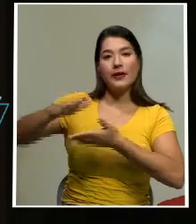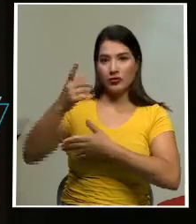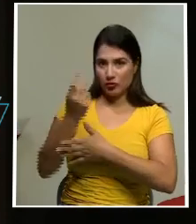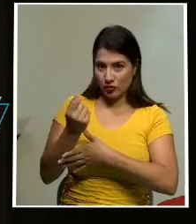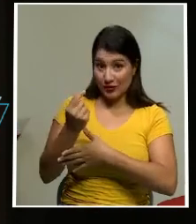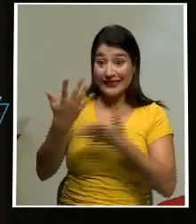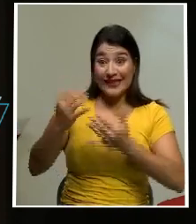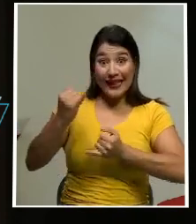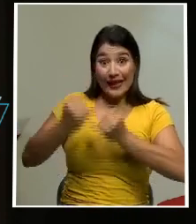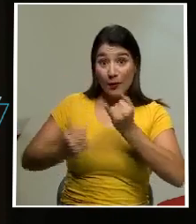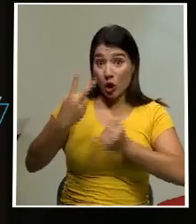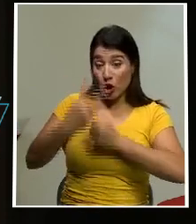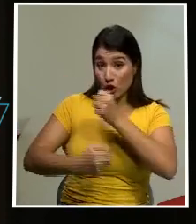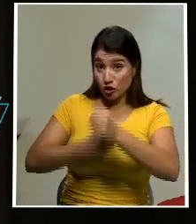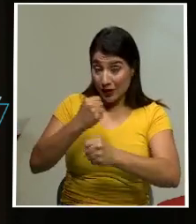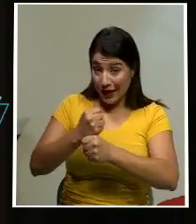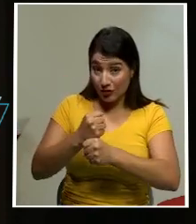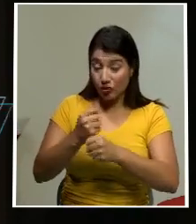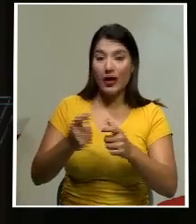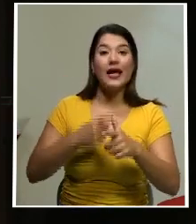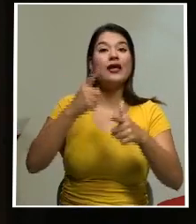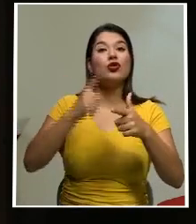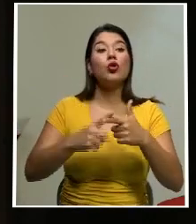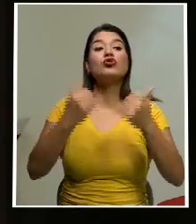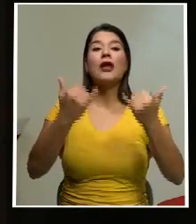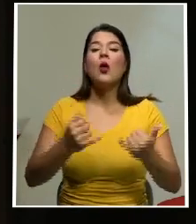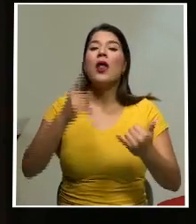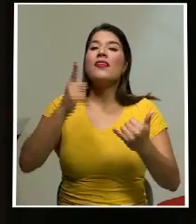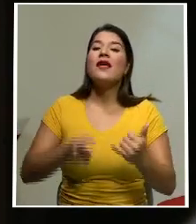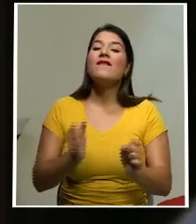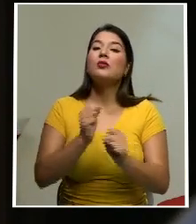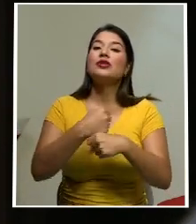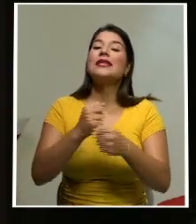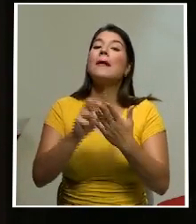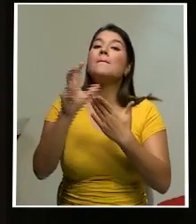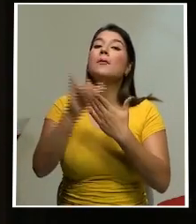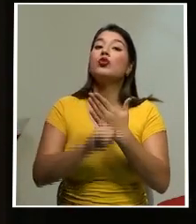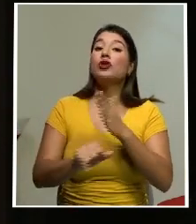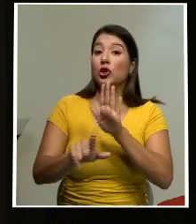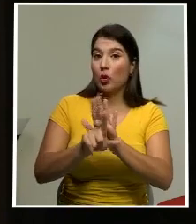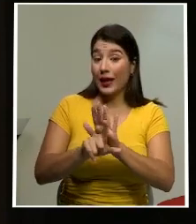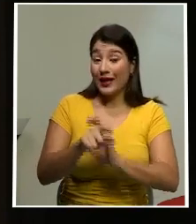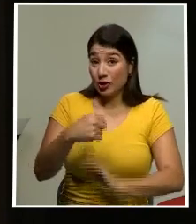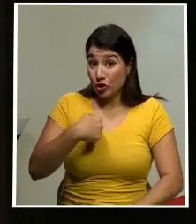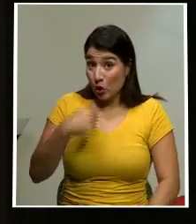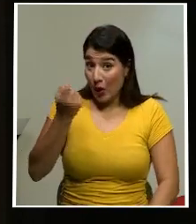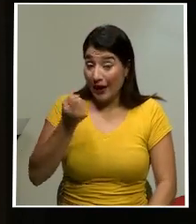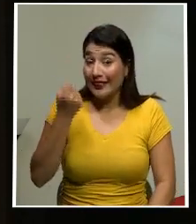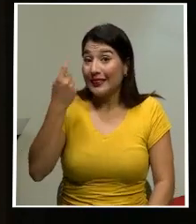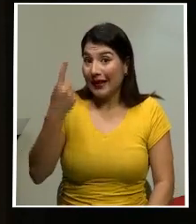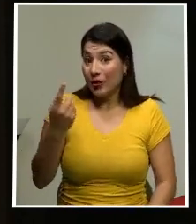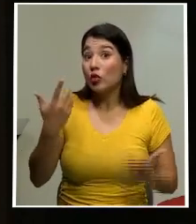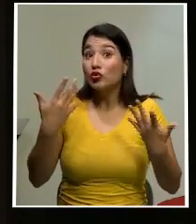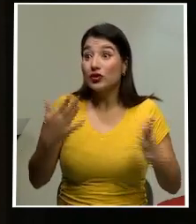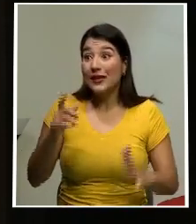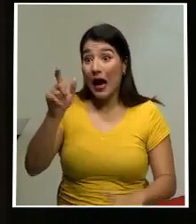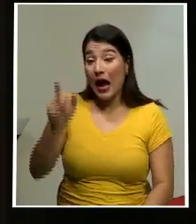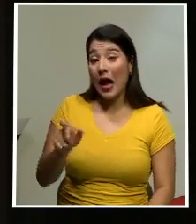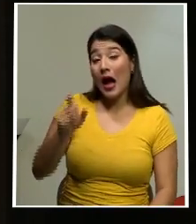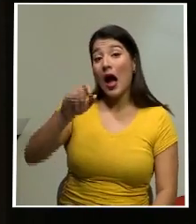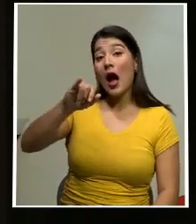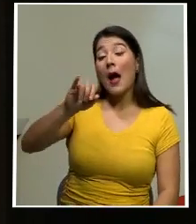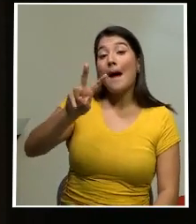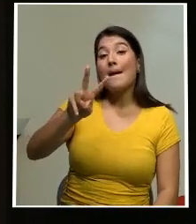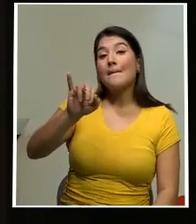eso se debe de realizar por un proyecto de ley. Entiendo, por lo que he escuchado, que ya don José María, pero